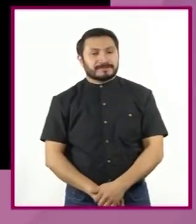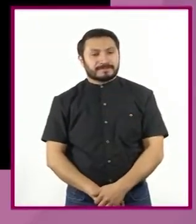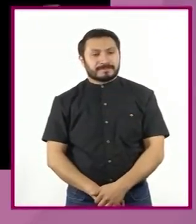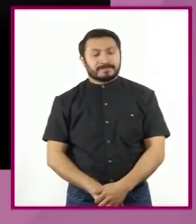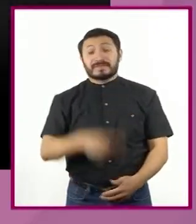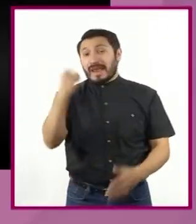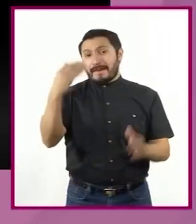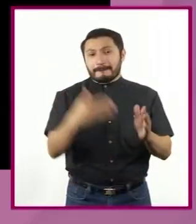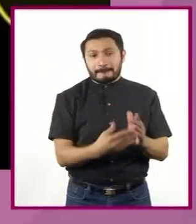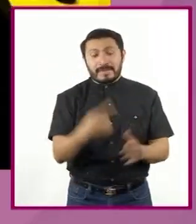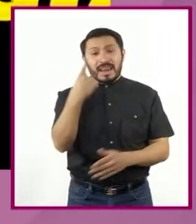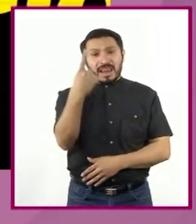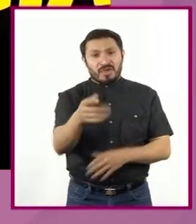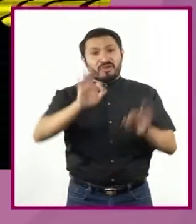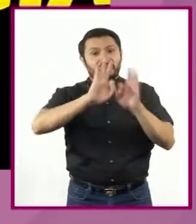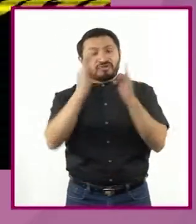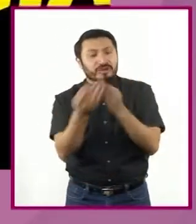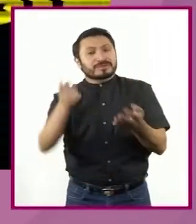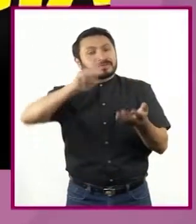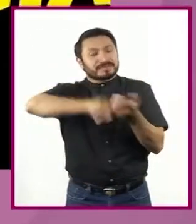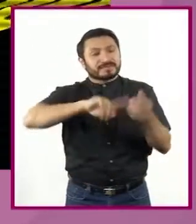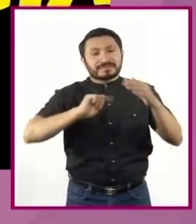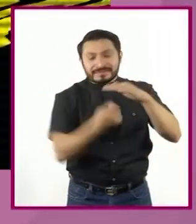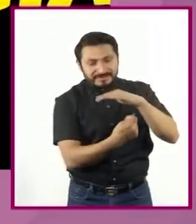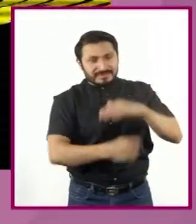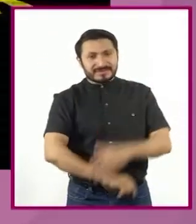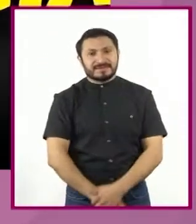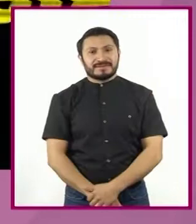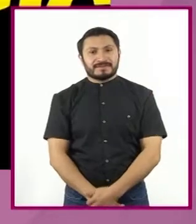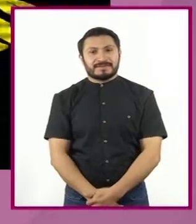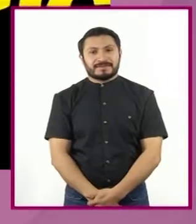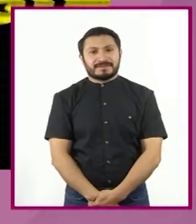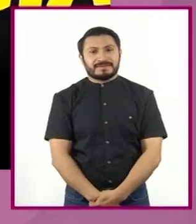1001 técnicas en la tecnología.